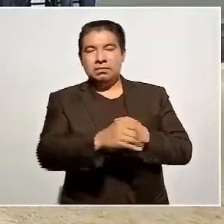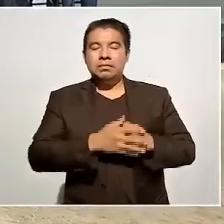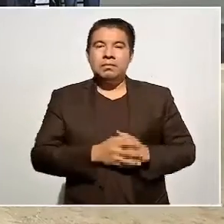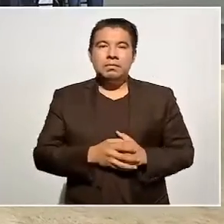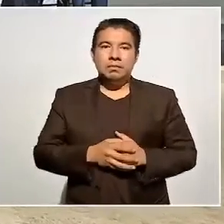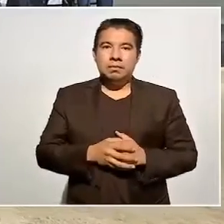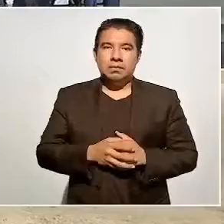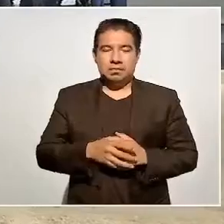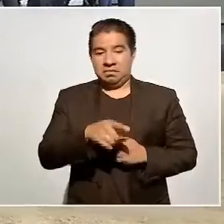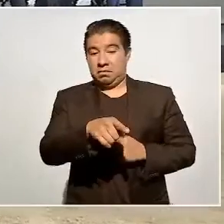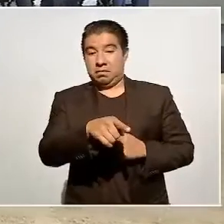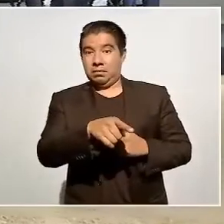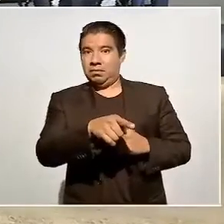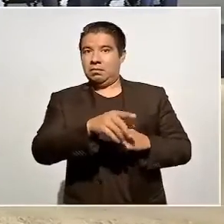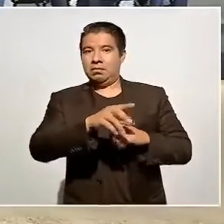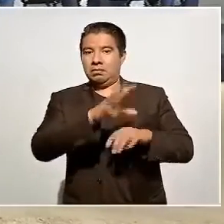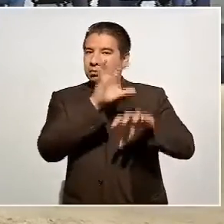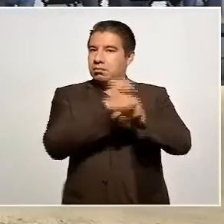Ese no.